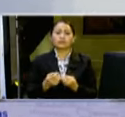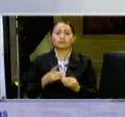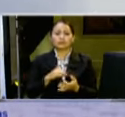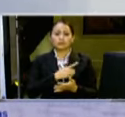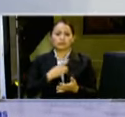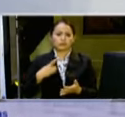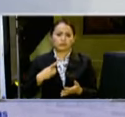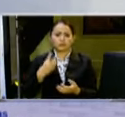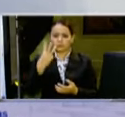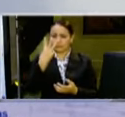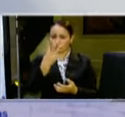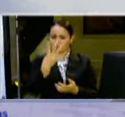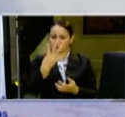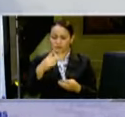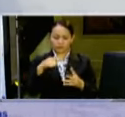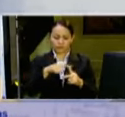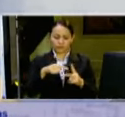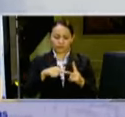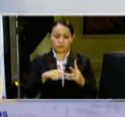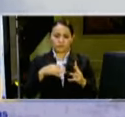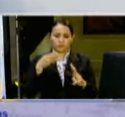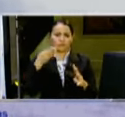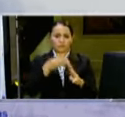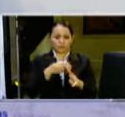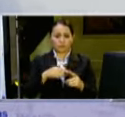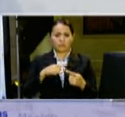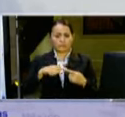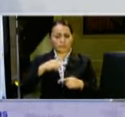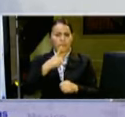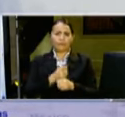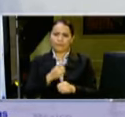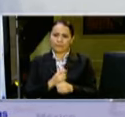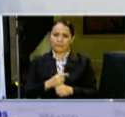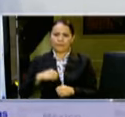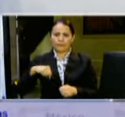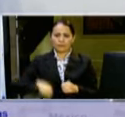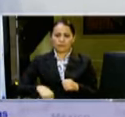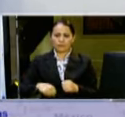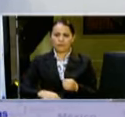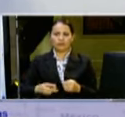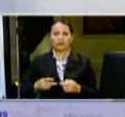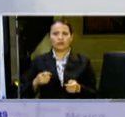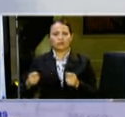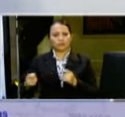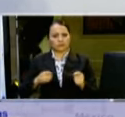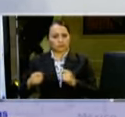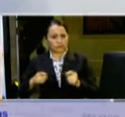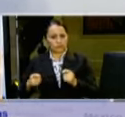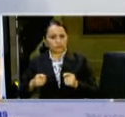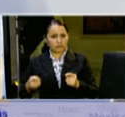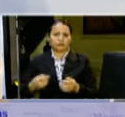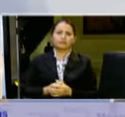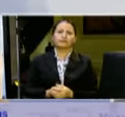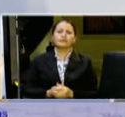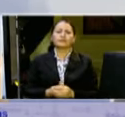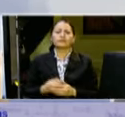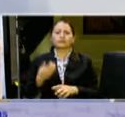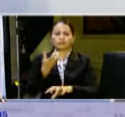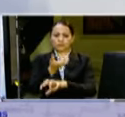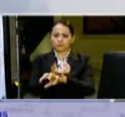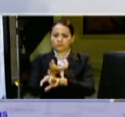3 objetivos fundamentales. Primero, ante la enorme asimetría de poder que tenemos frente a nuestro vecino del norte, hacia los